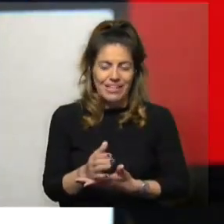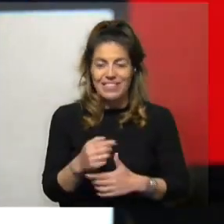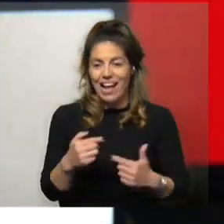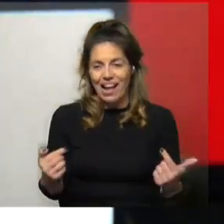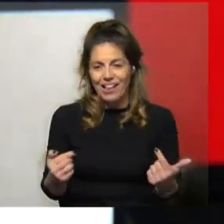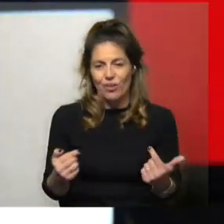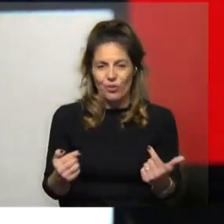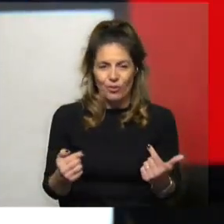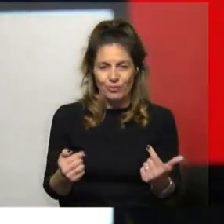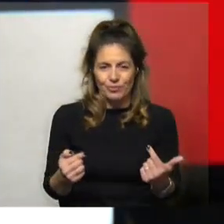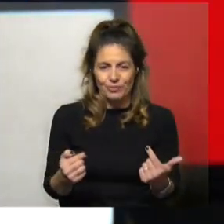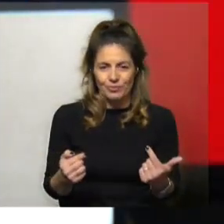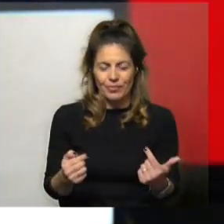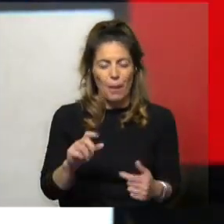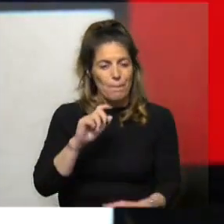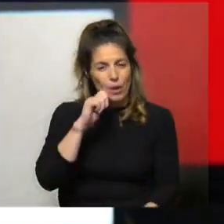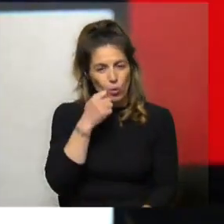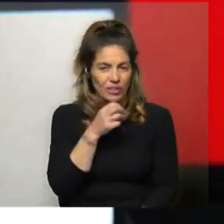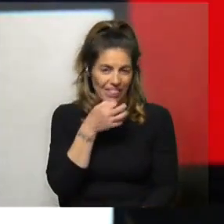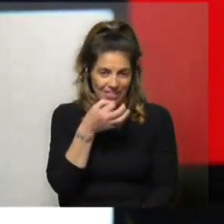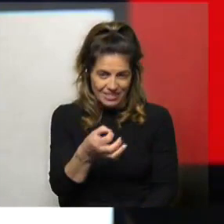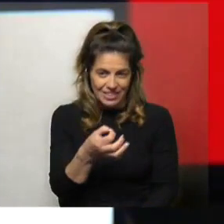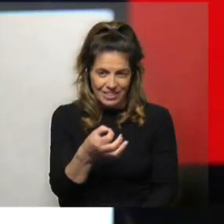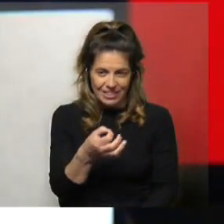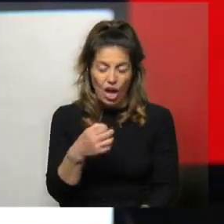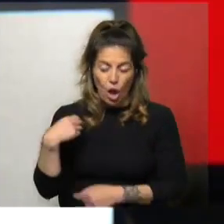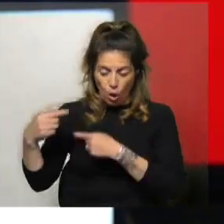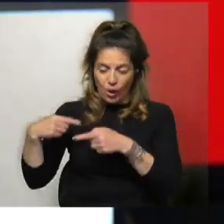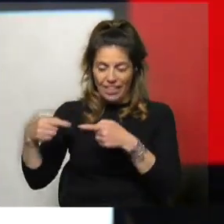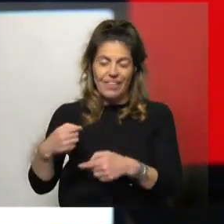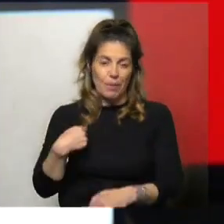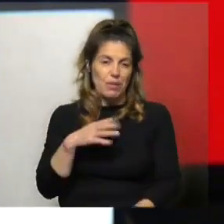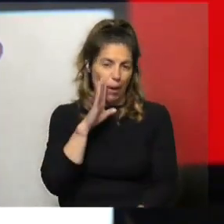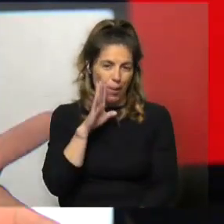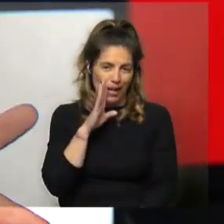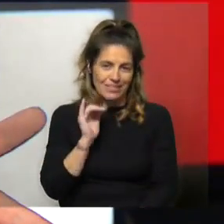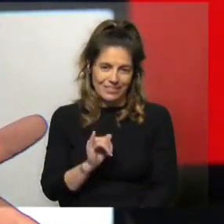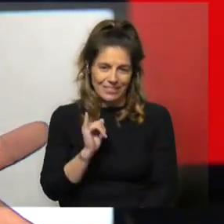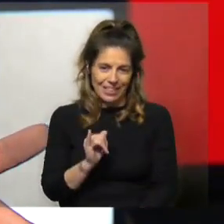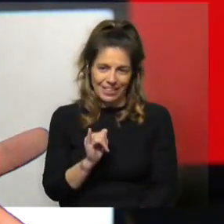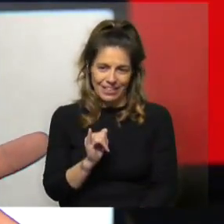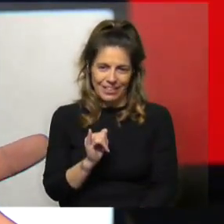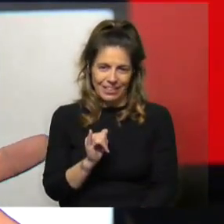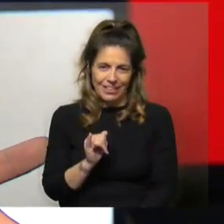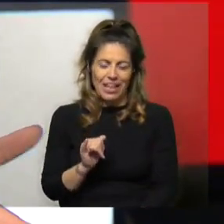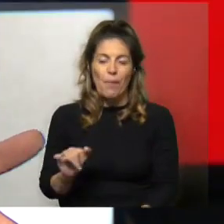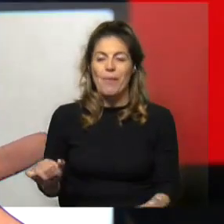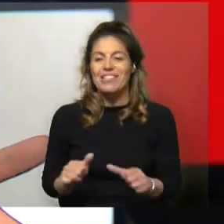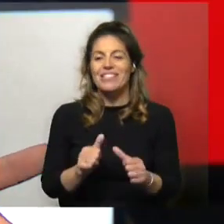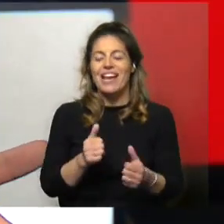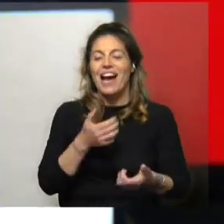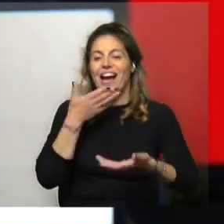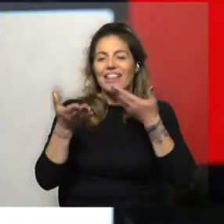que este me gusta decir que lo heredé de mi mamá claramente desde que me hacía cantar en las